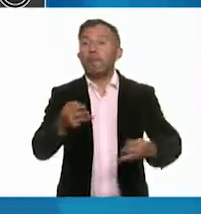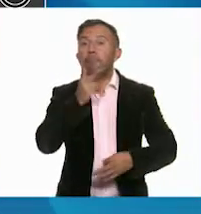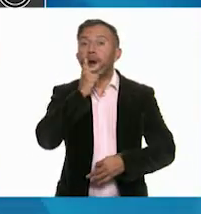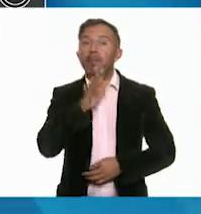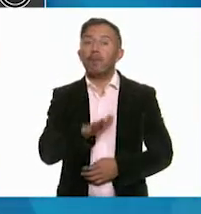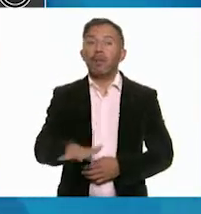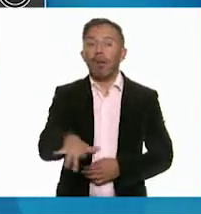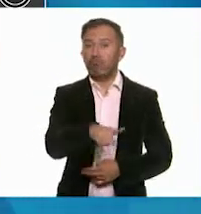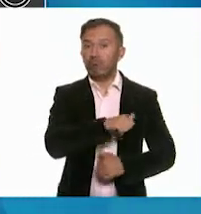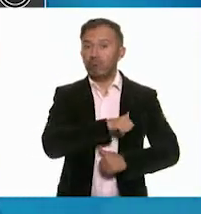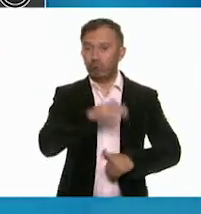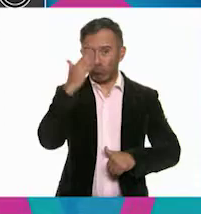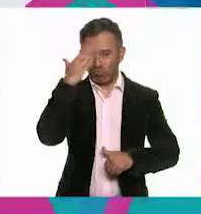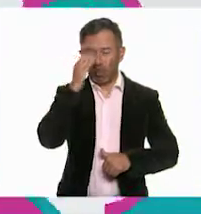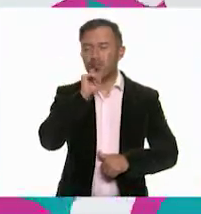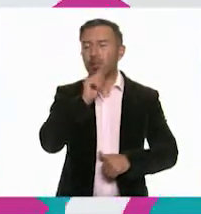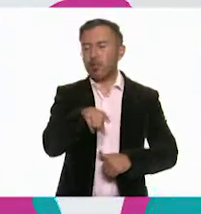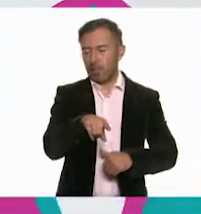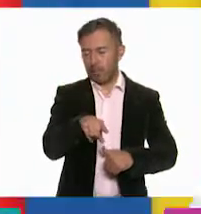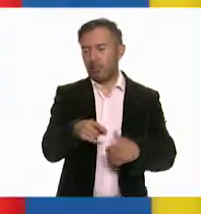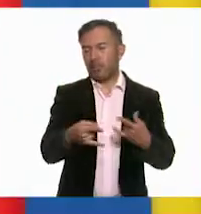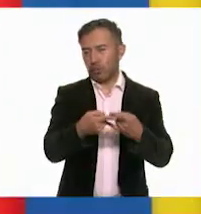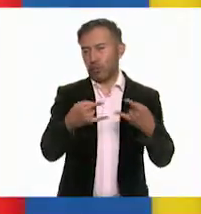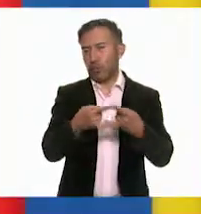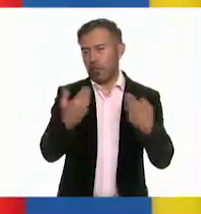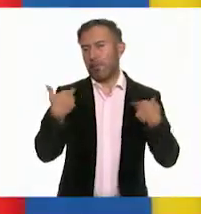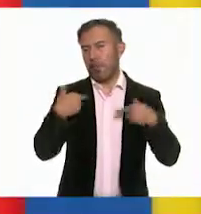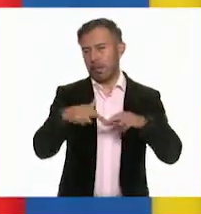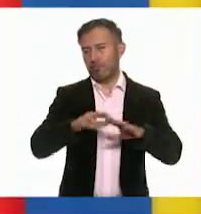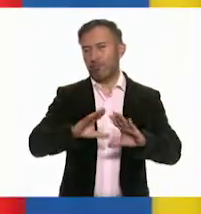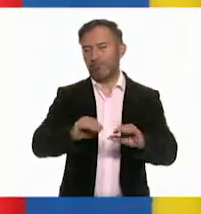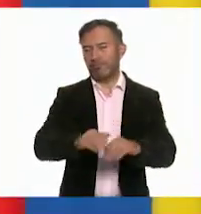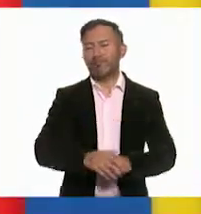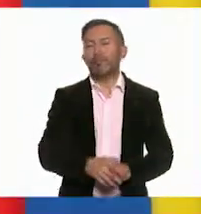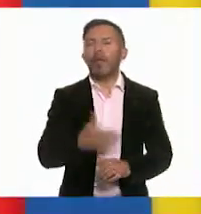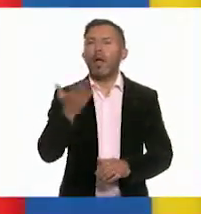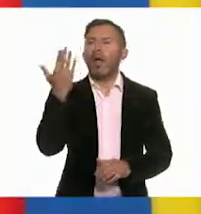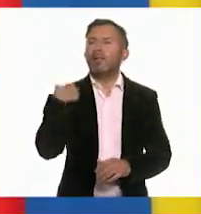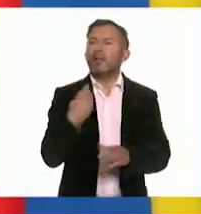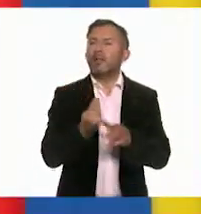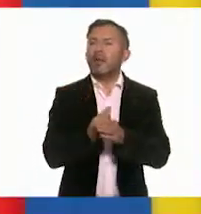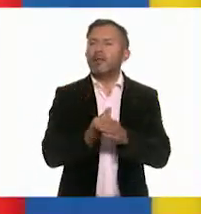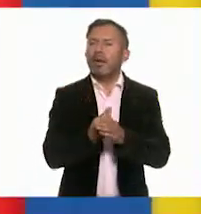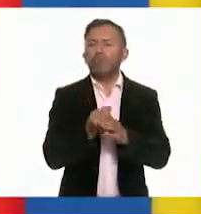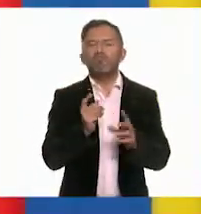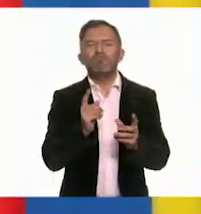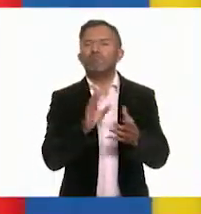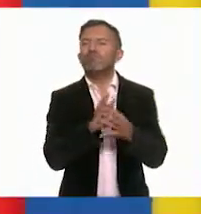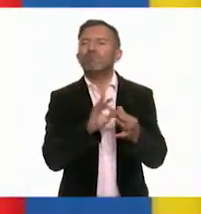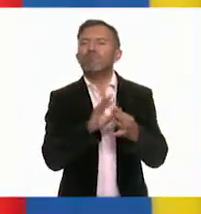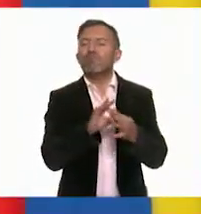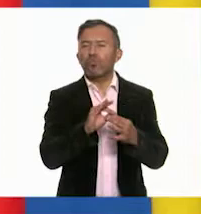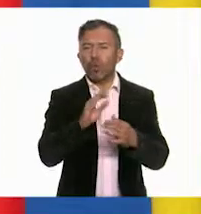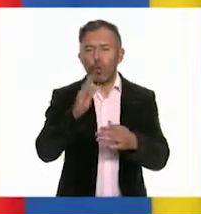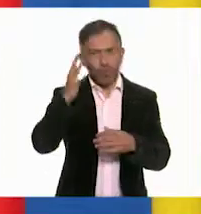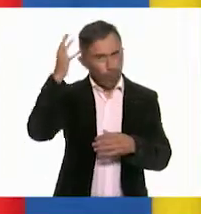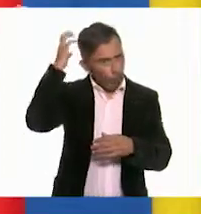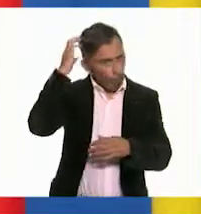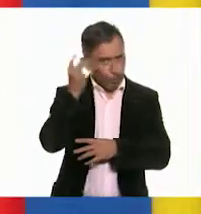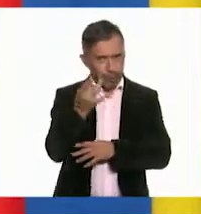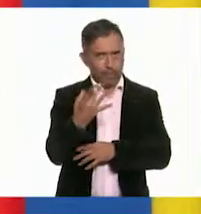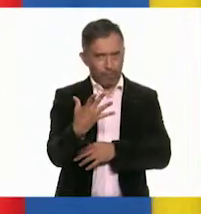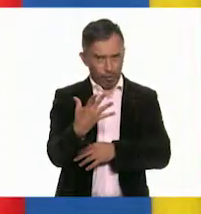maestros de nuestra historia. La clase pasada platicamos con doña Josefa Ortiz sobre que la conspiración